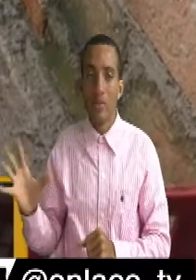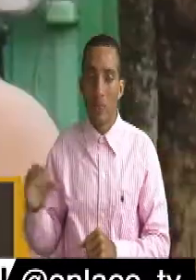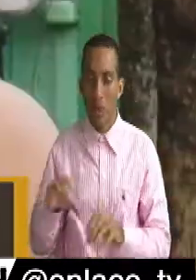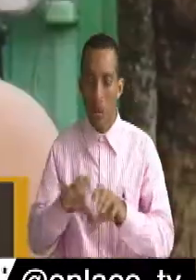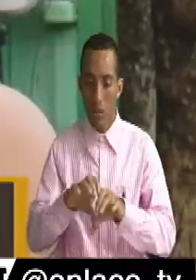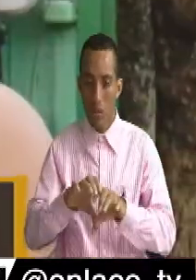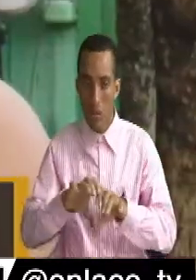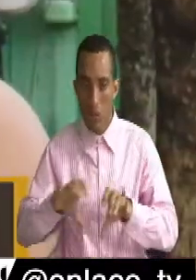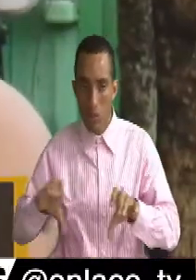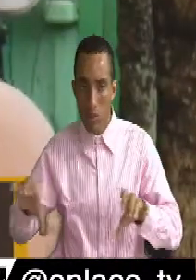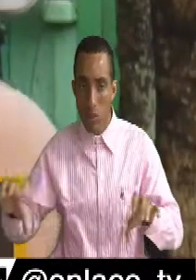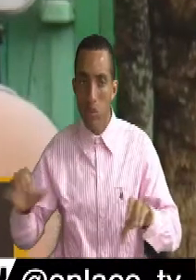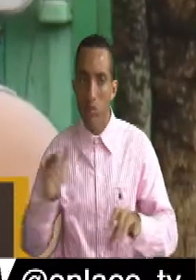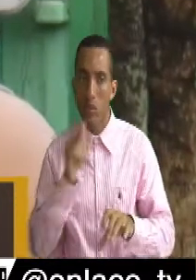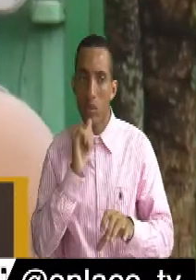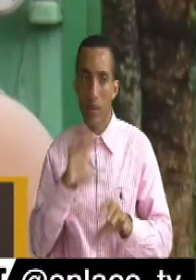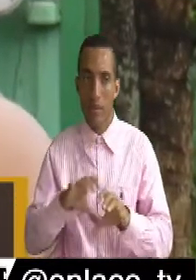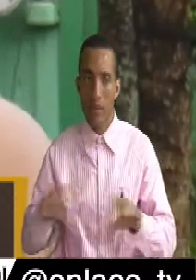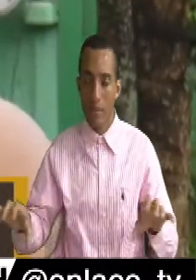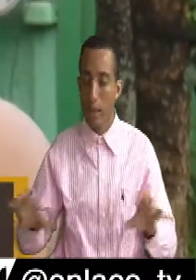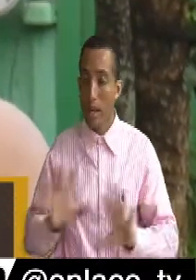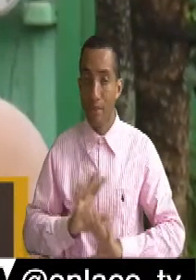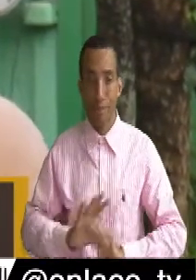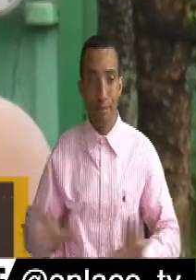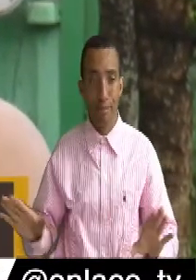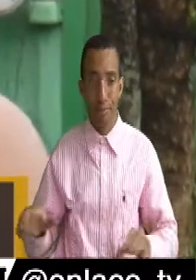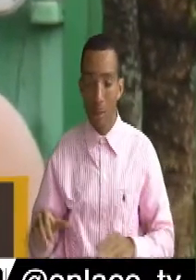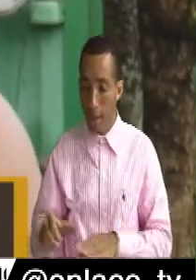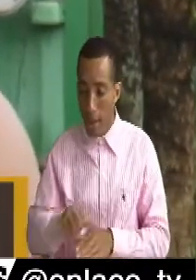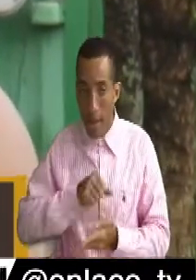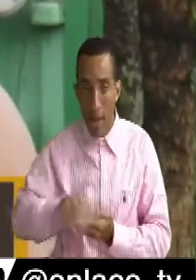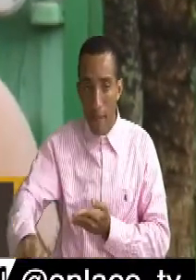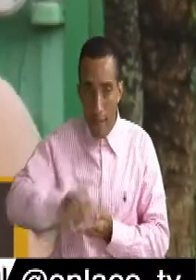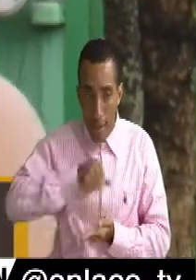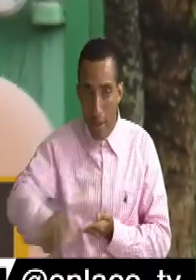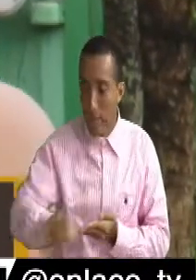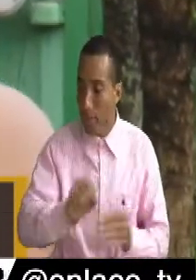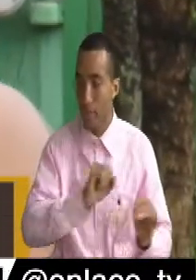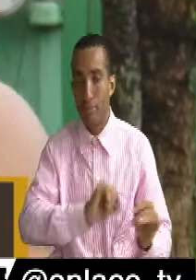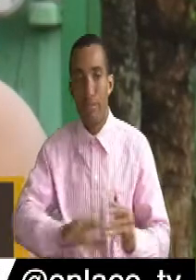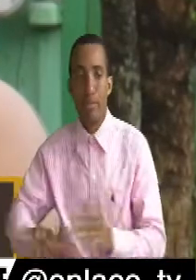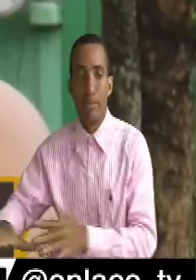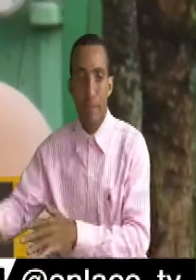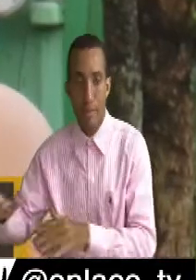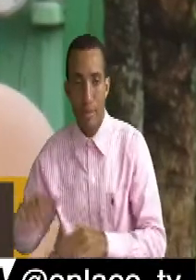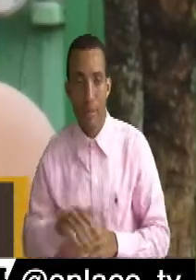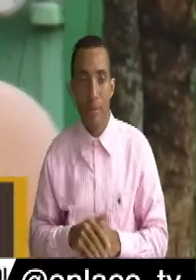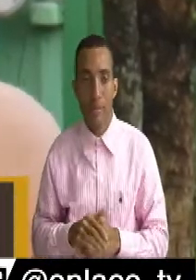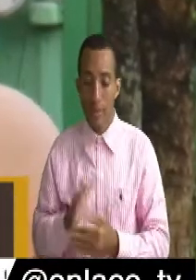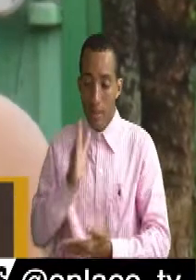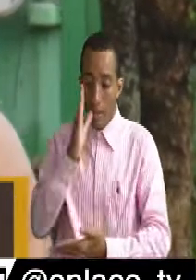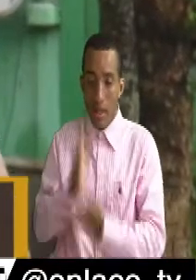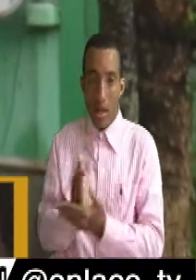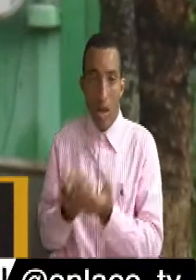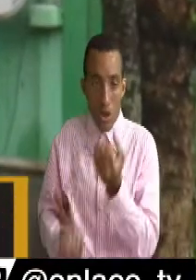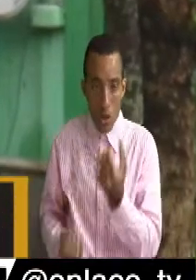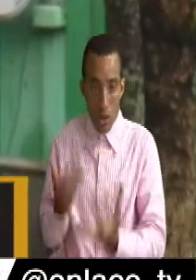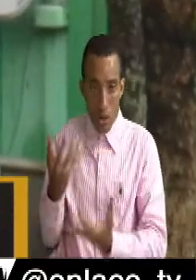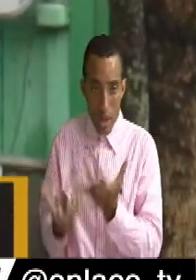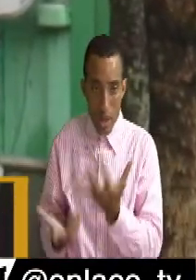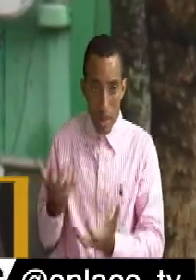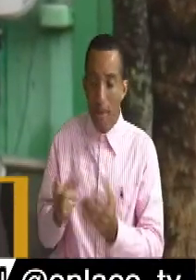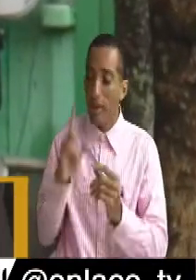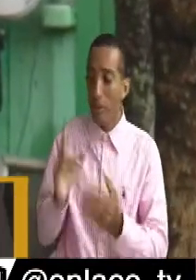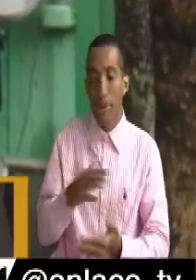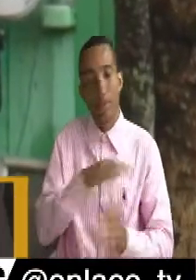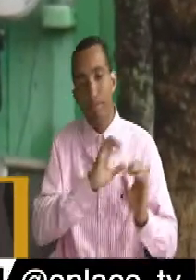del lugar. El baño, ya se fue todo el lavadero, ahora la cocina, toda ya está hasta la mitad. De esperar a ver una